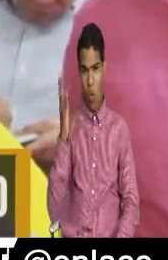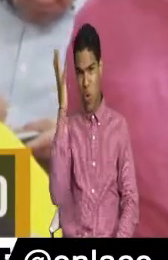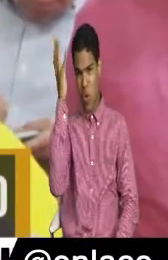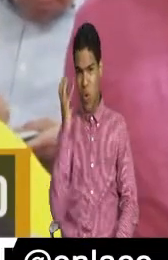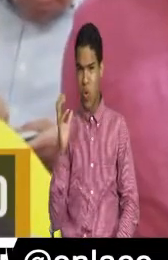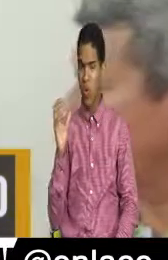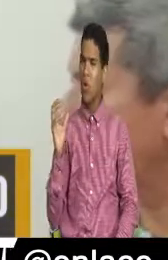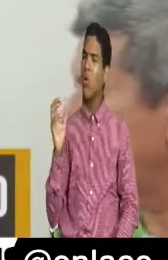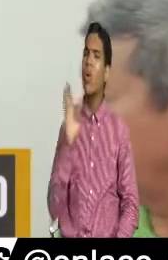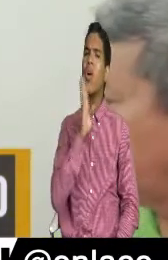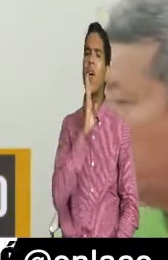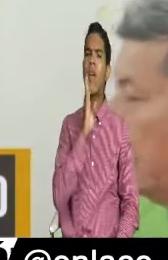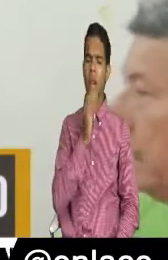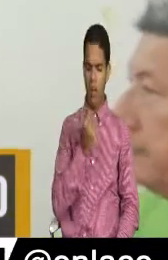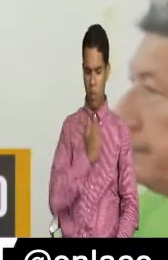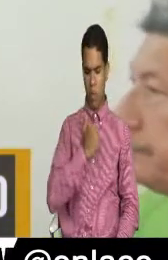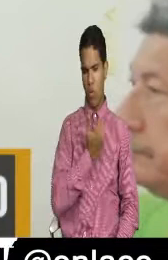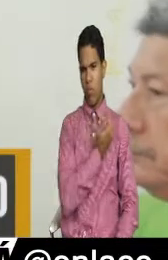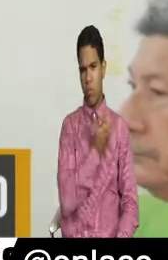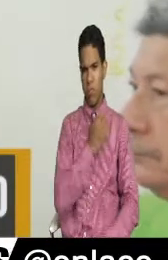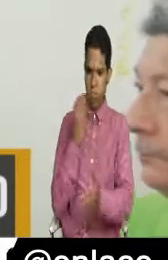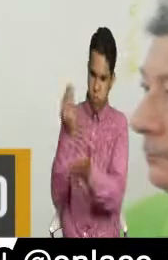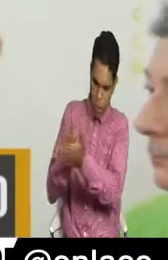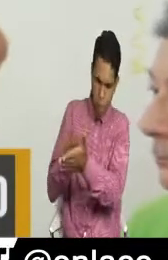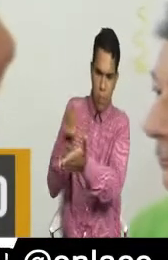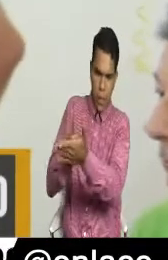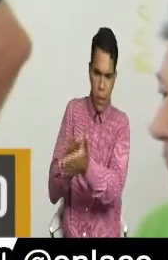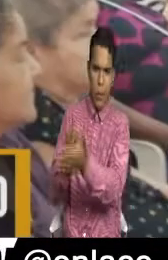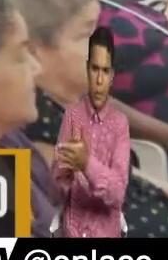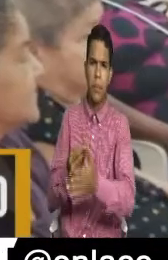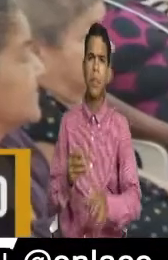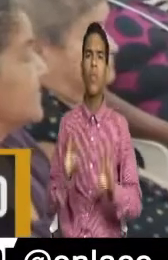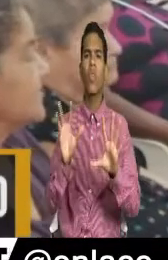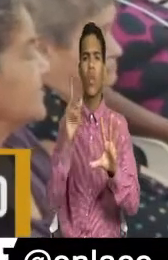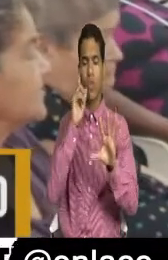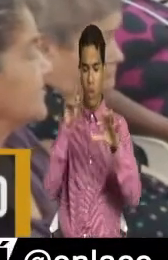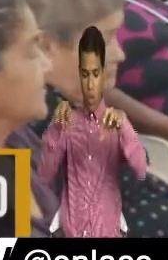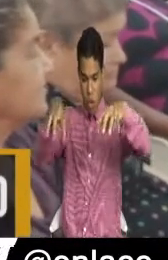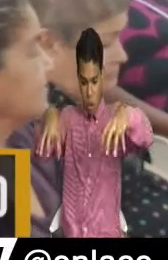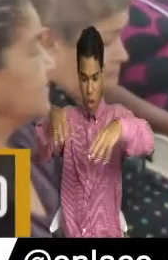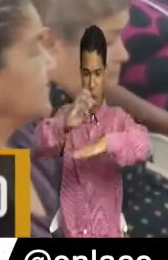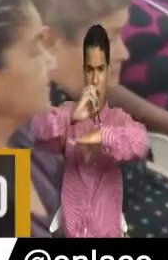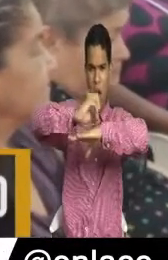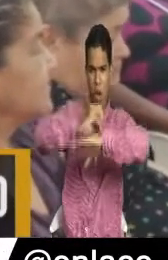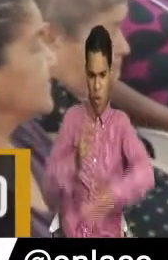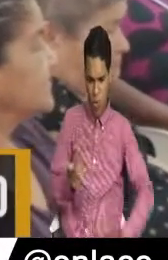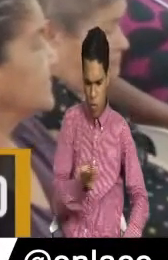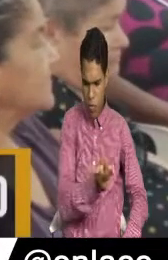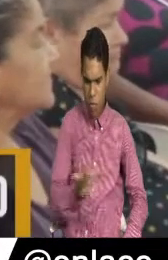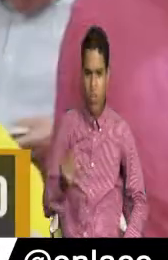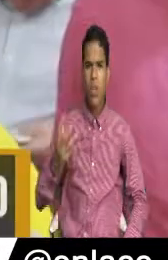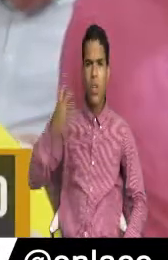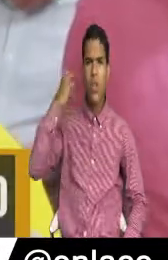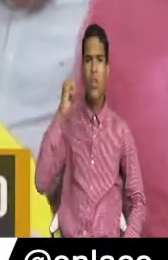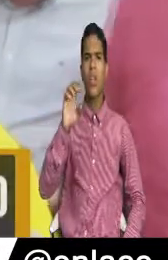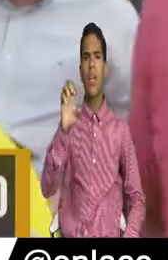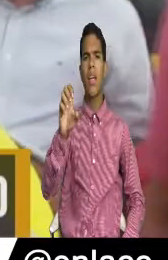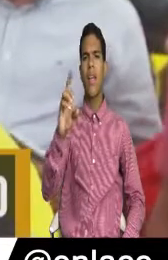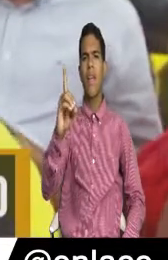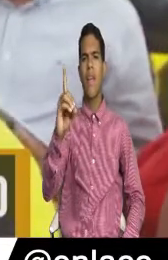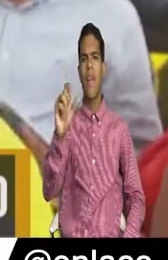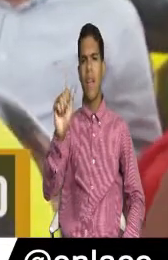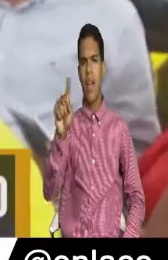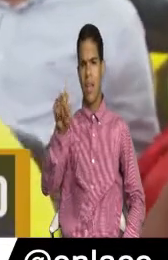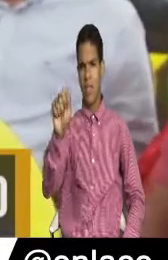la está pagando el municipio. El funcionamiento administrativo de las dos organizaciones están ubicadas en el antiguo Edazaba. Pero nunca